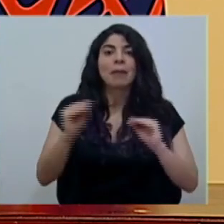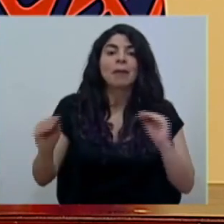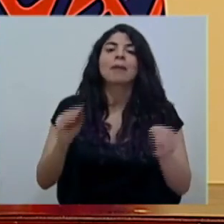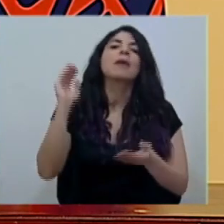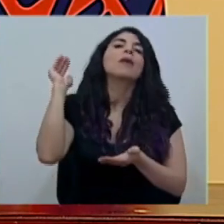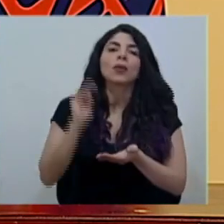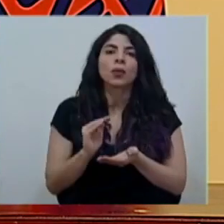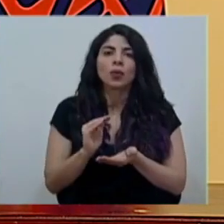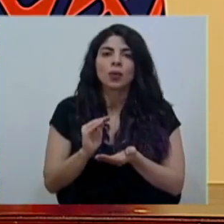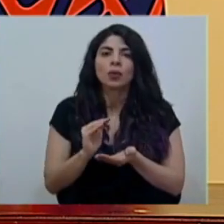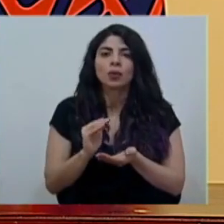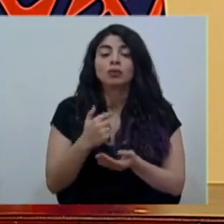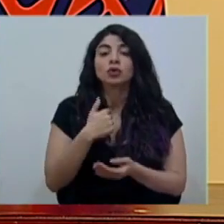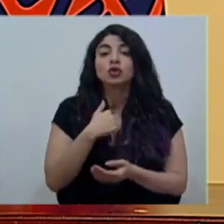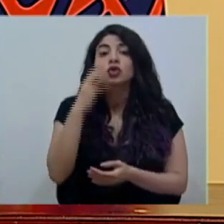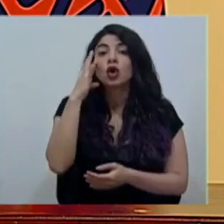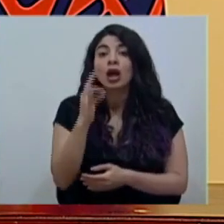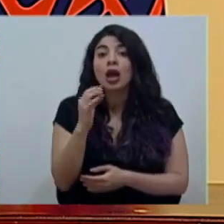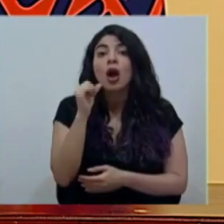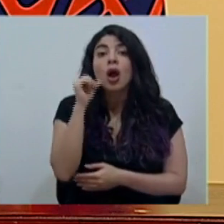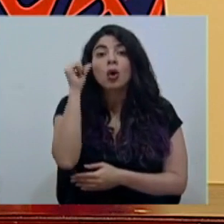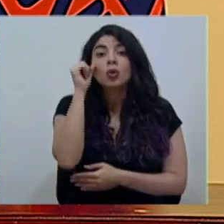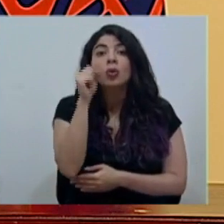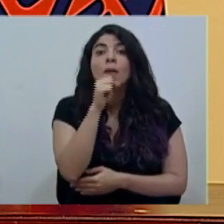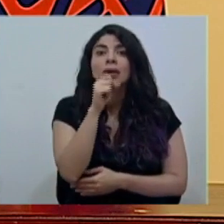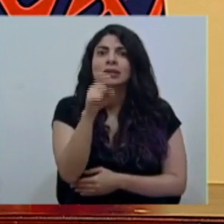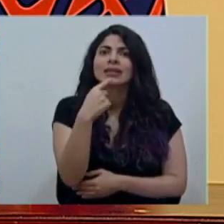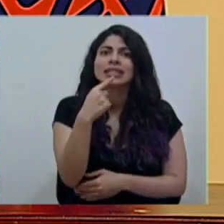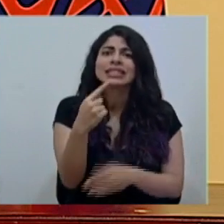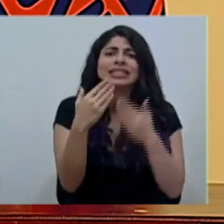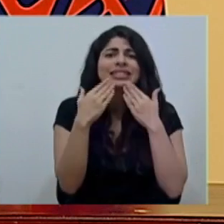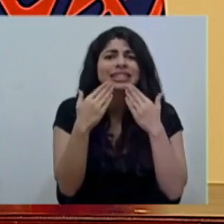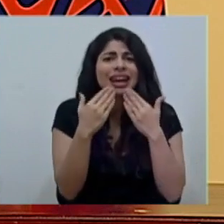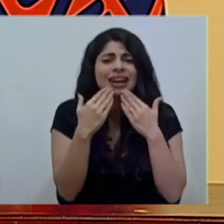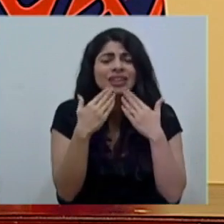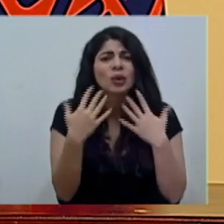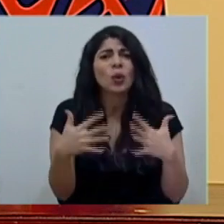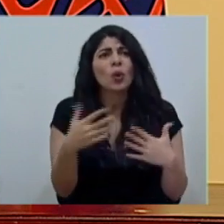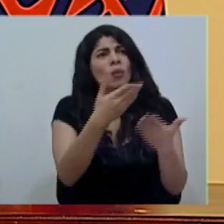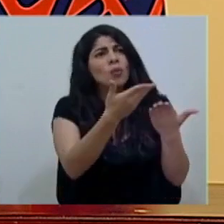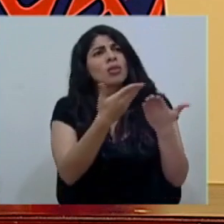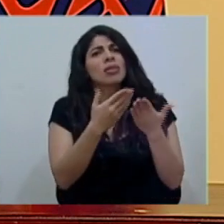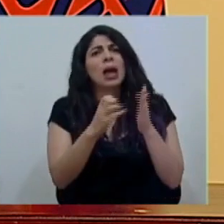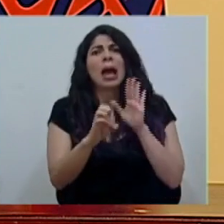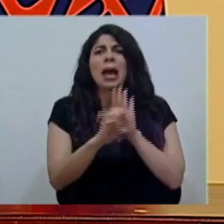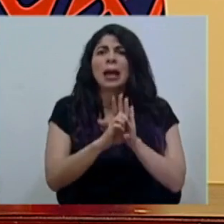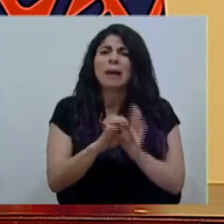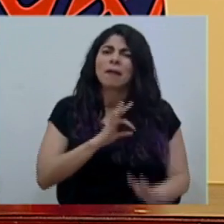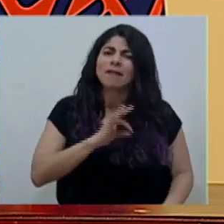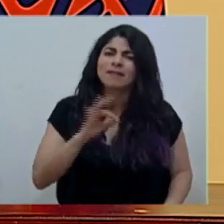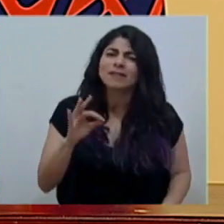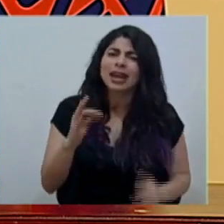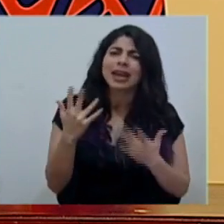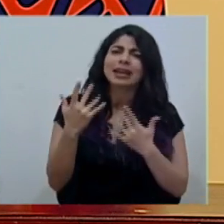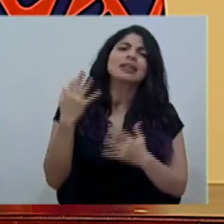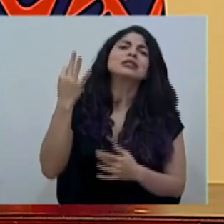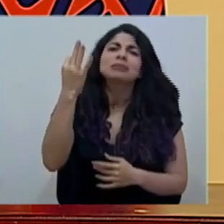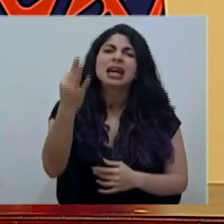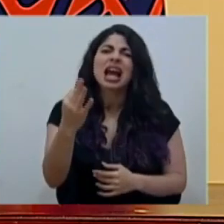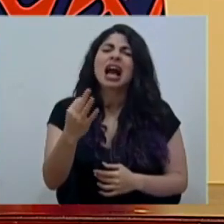del virus. Creo que a los adultos mayores tengo que darles las gracias realmente por ese ejemplo de fe, esperanza,